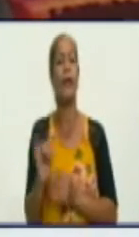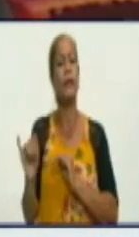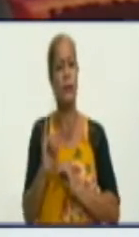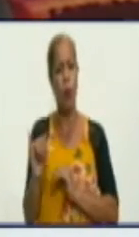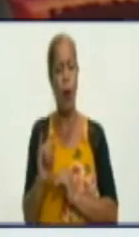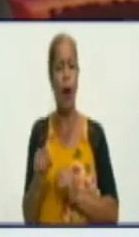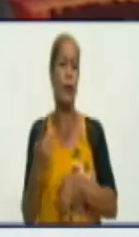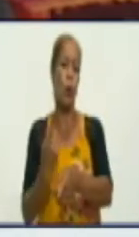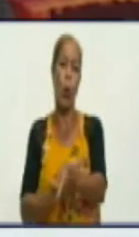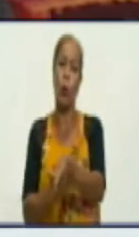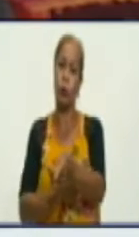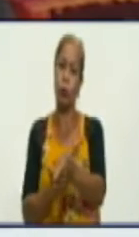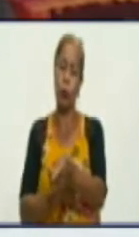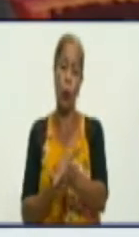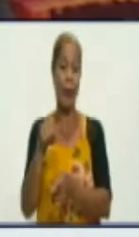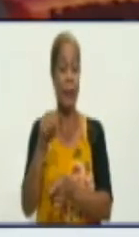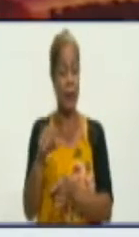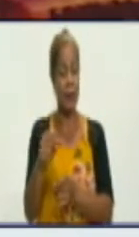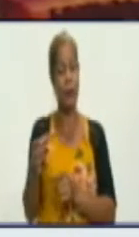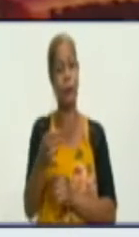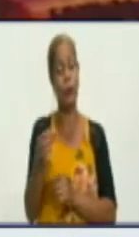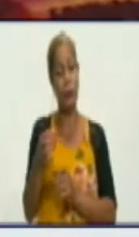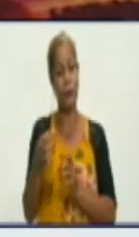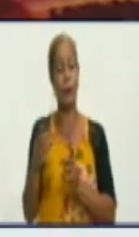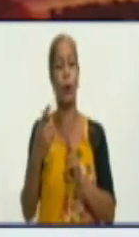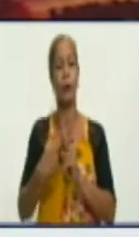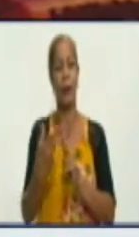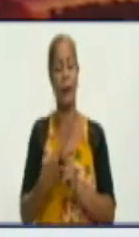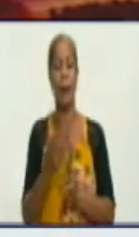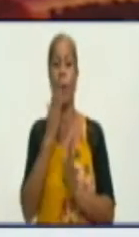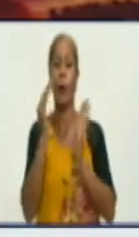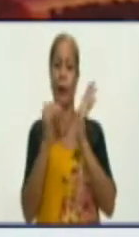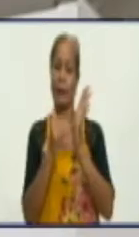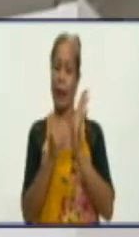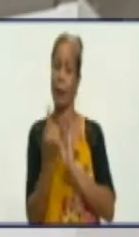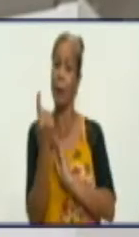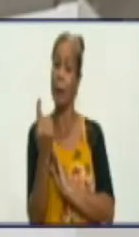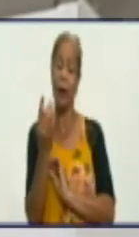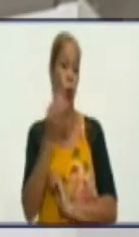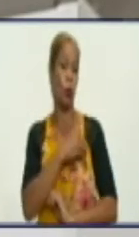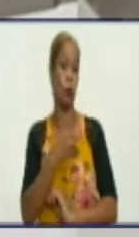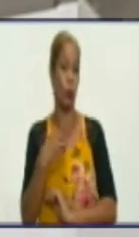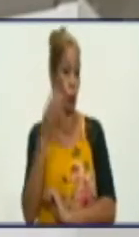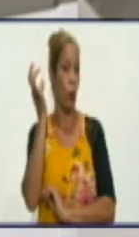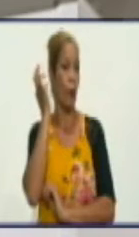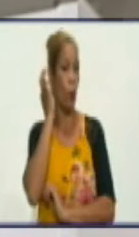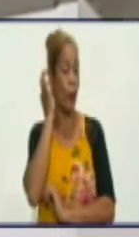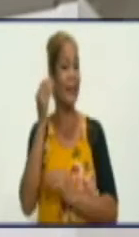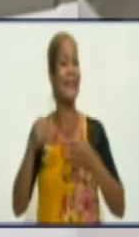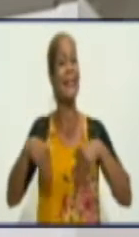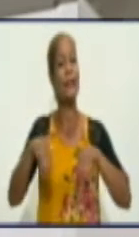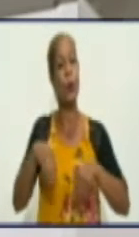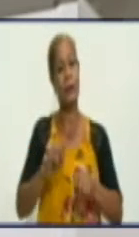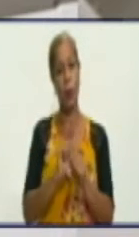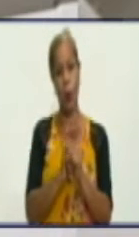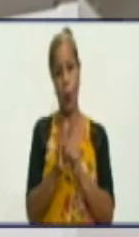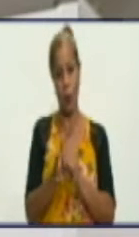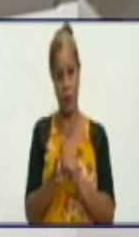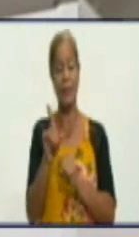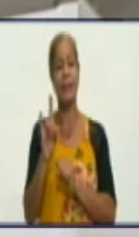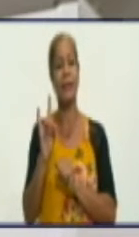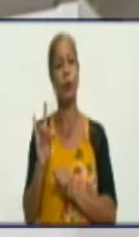tierra del oriente cubano. Las buenas tardes, en primer lugar, para la doctora Kenia González Medina. Situación epidemiológica de la provincia, doctora: